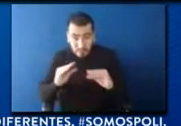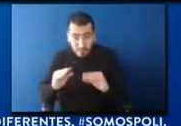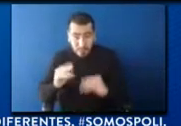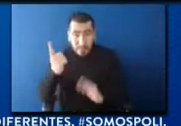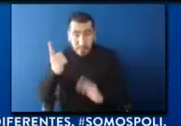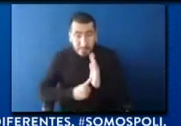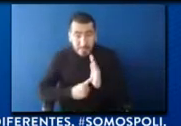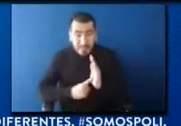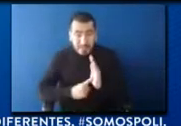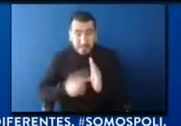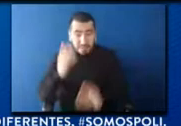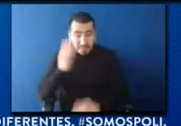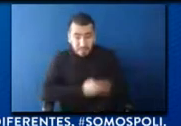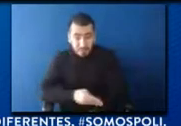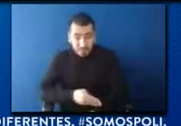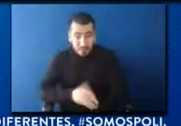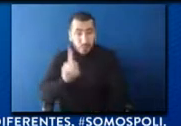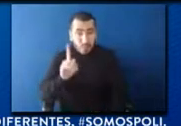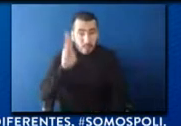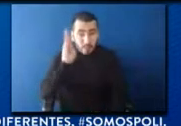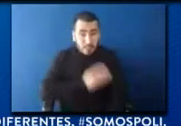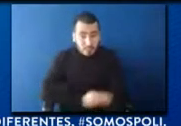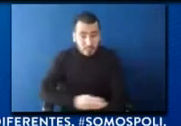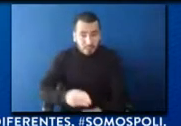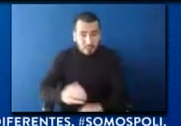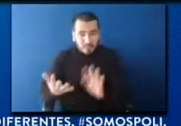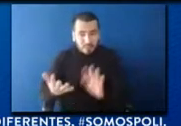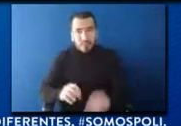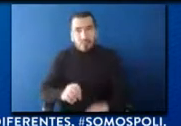se mueve 1 billón, se mueven cerca de